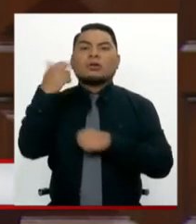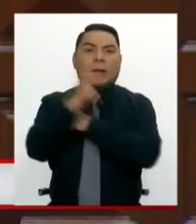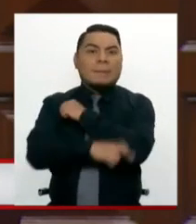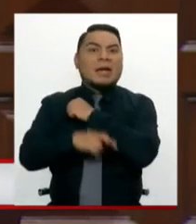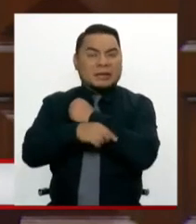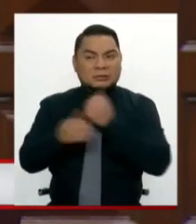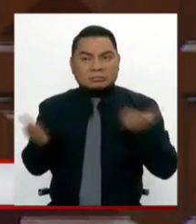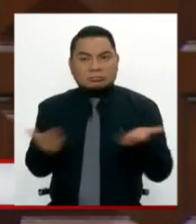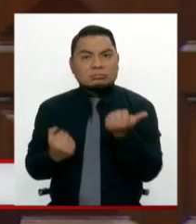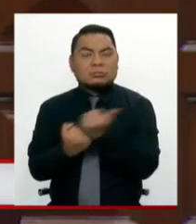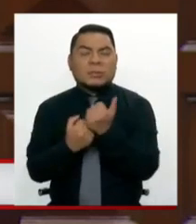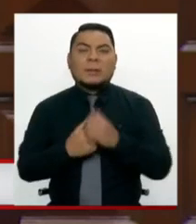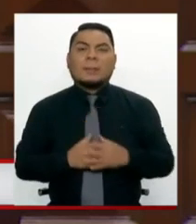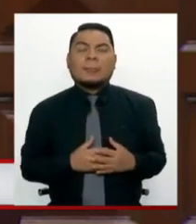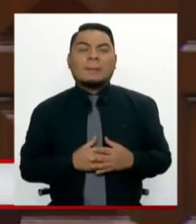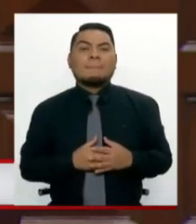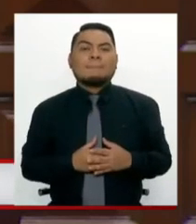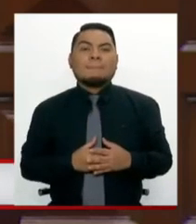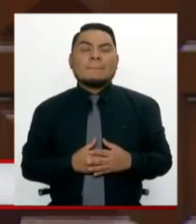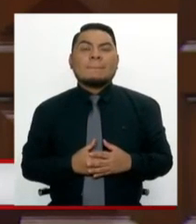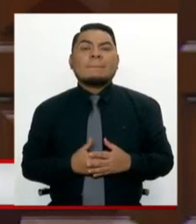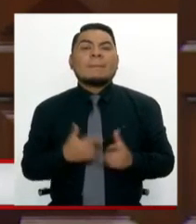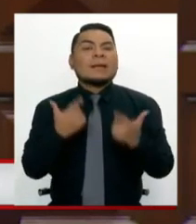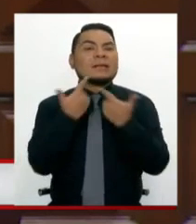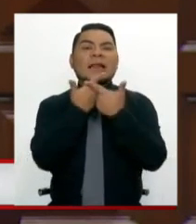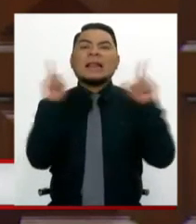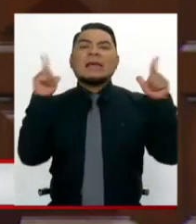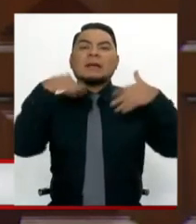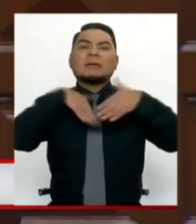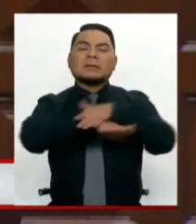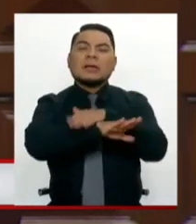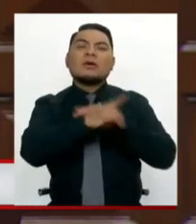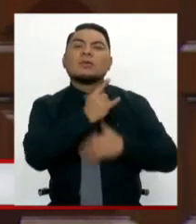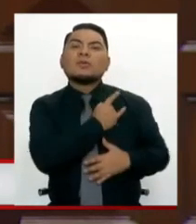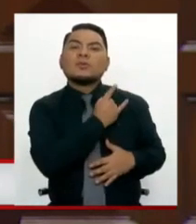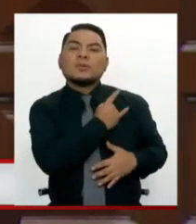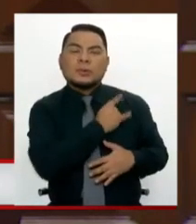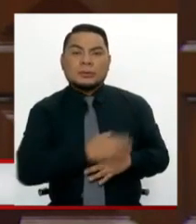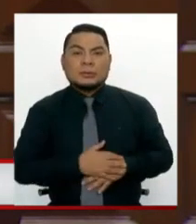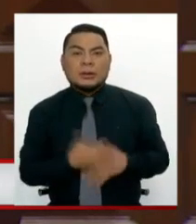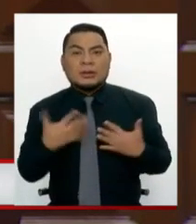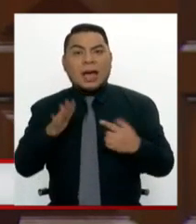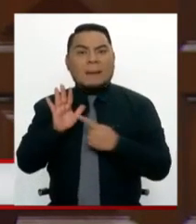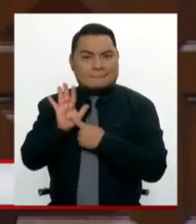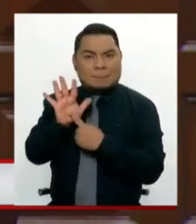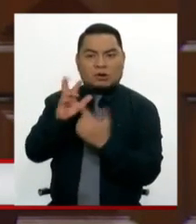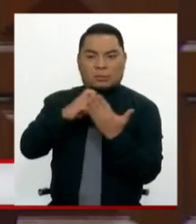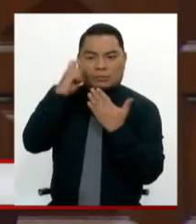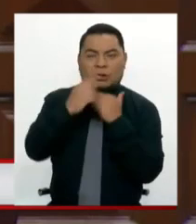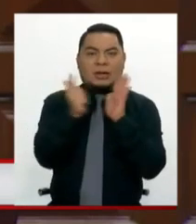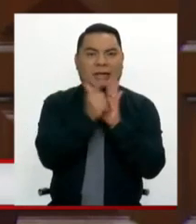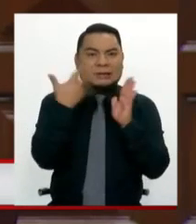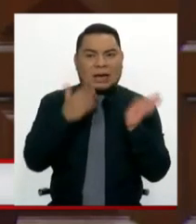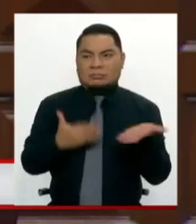extranjero. Ingreso libre a las universidades. Se ha presentado el proyecto de ley